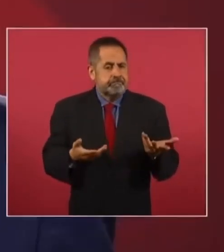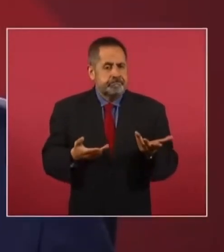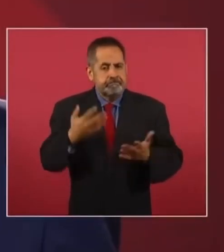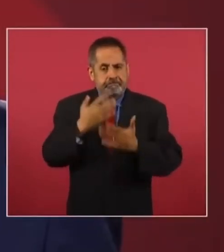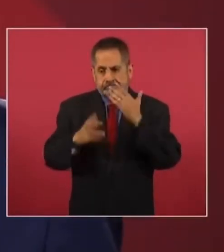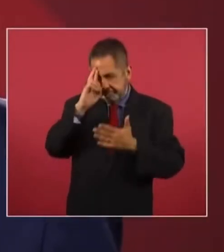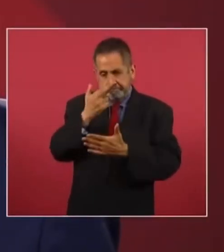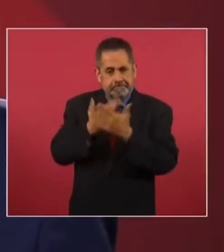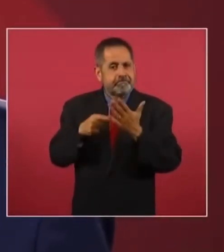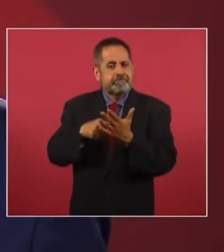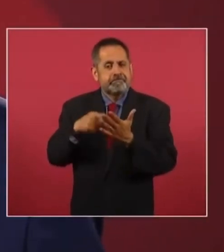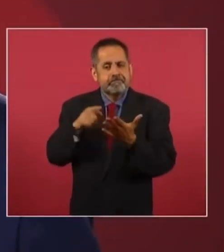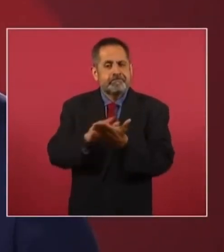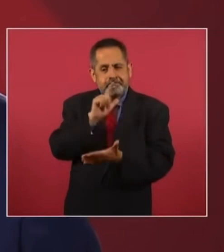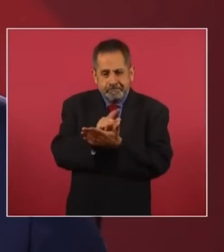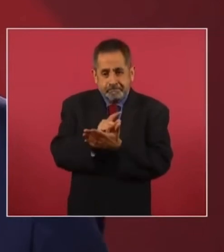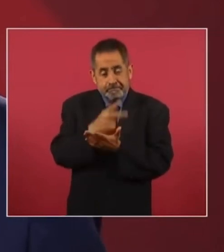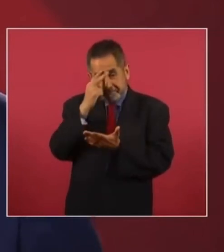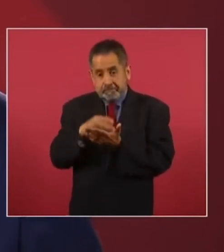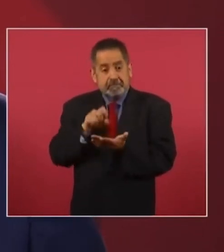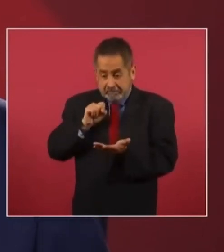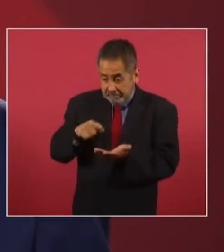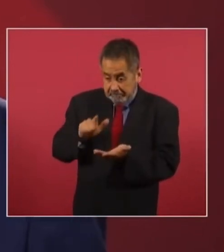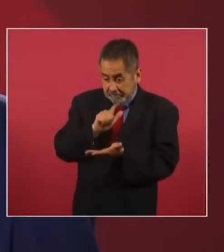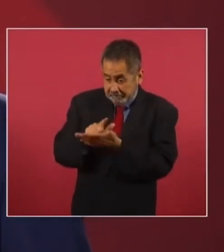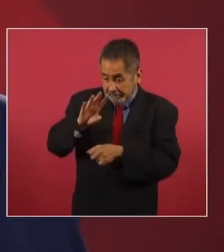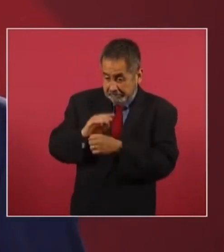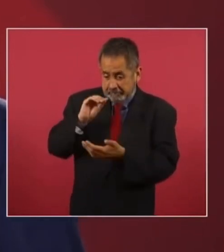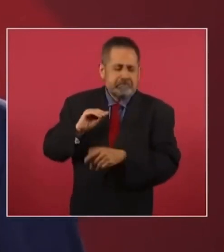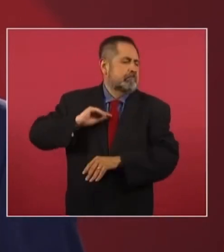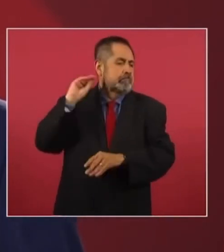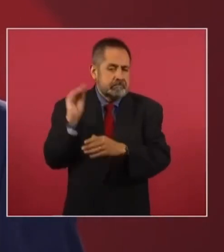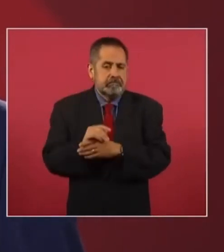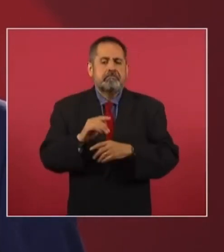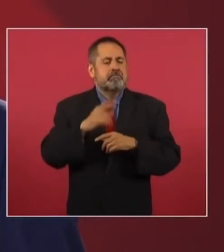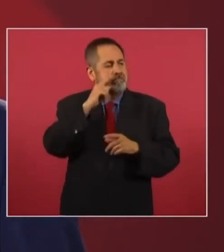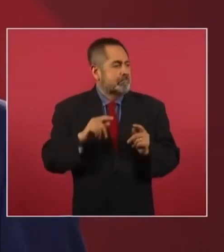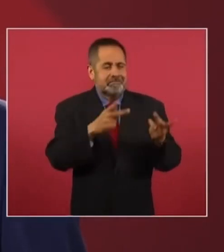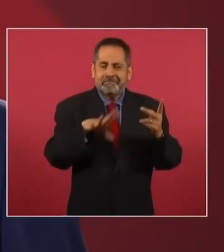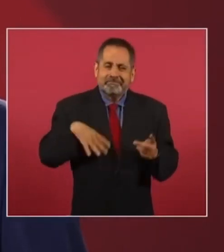violando inclusive la legislación que ellos mismos autorizaron